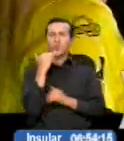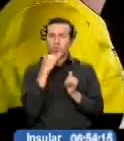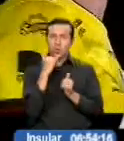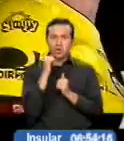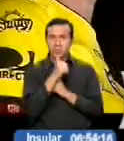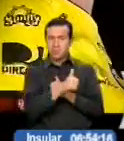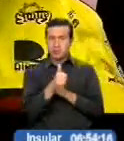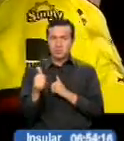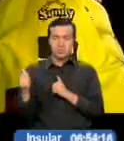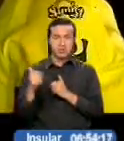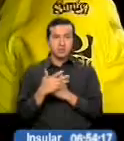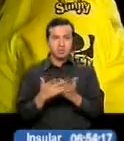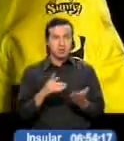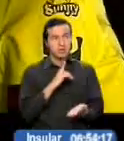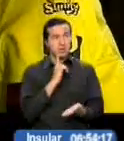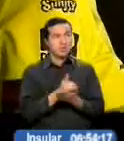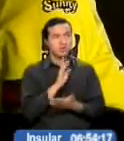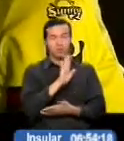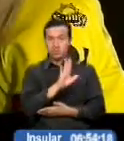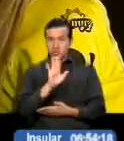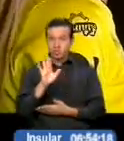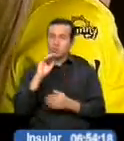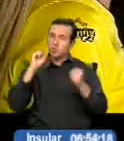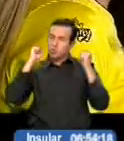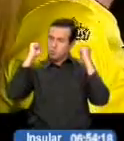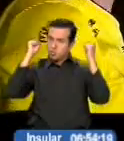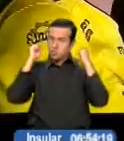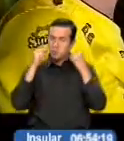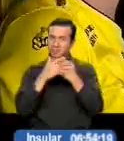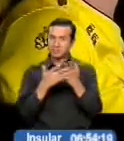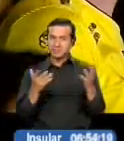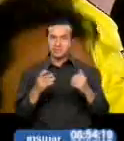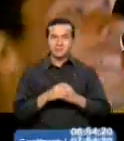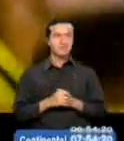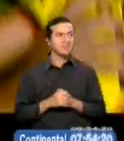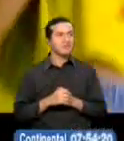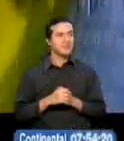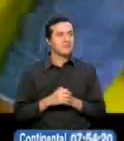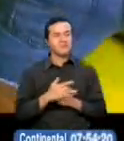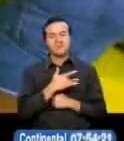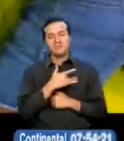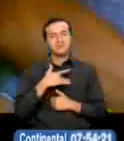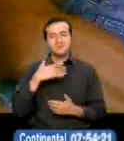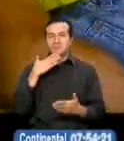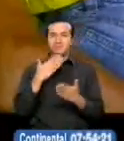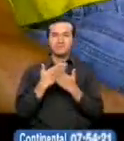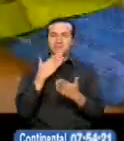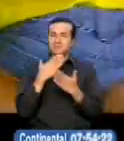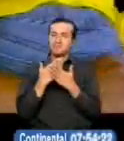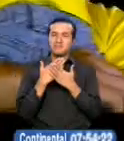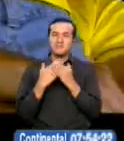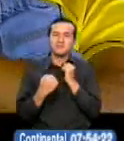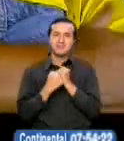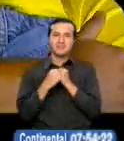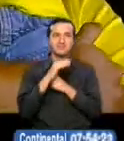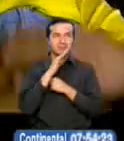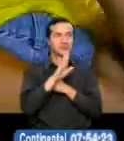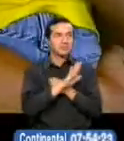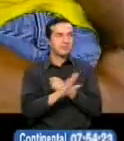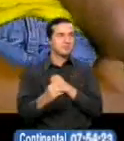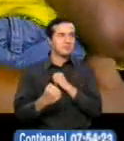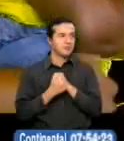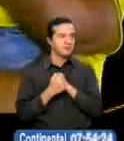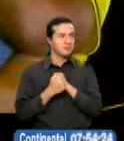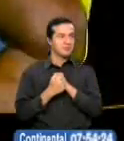jugadores y obviamente que ustedes, la hinchada. Así que muy agradecidos por el apoyo que hemos sentido siempre